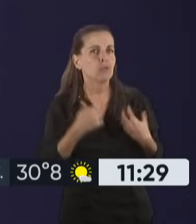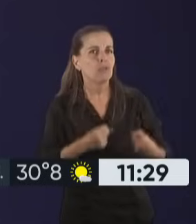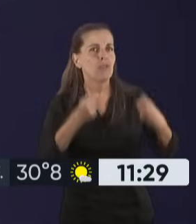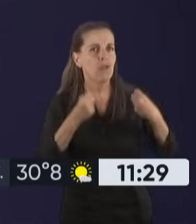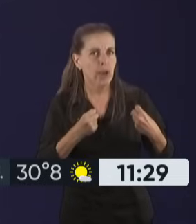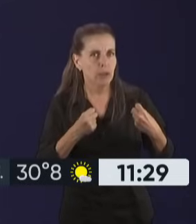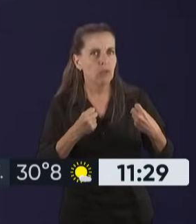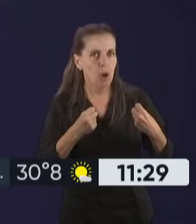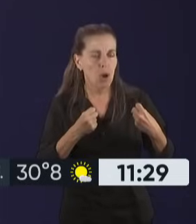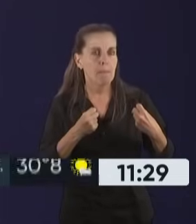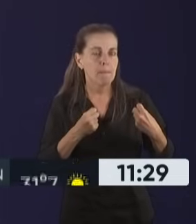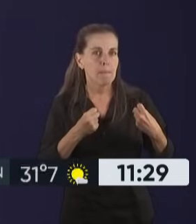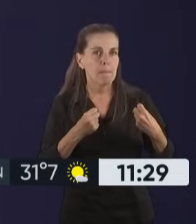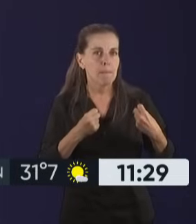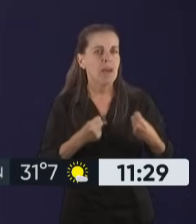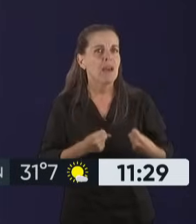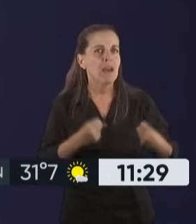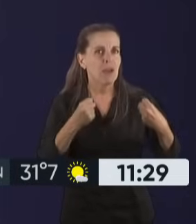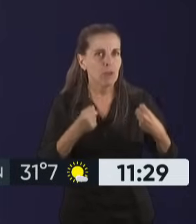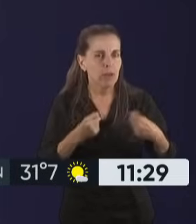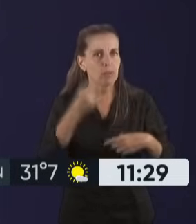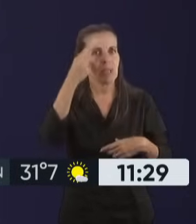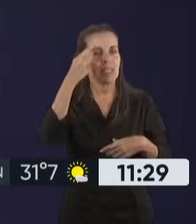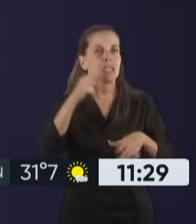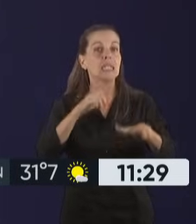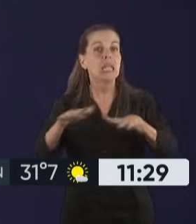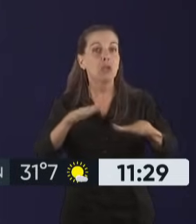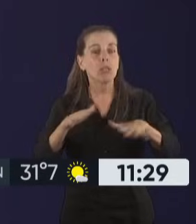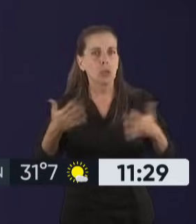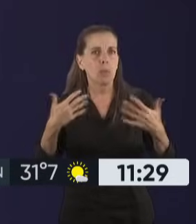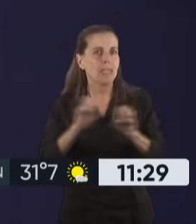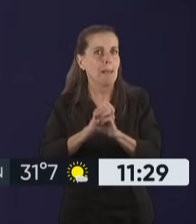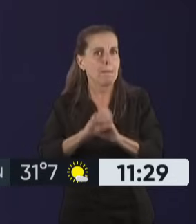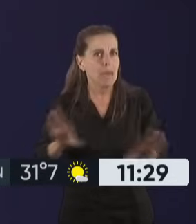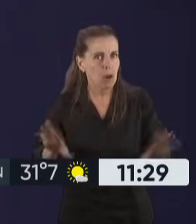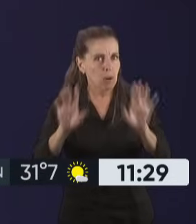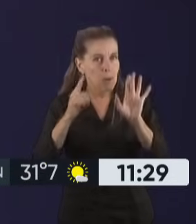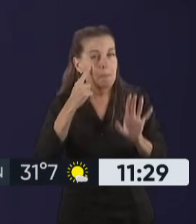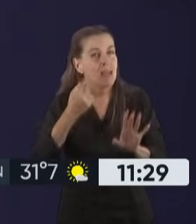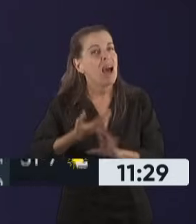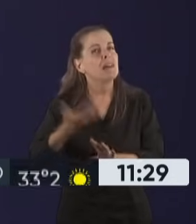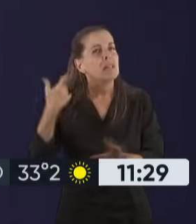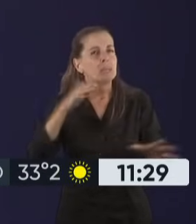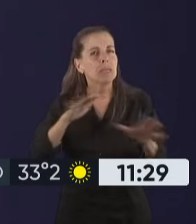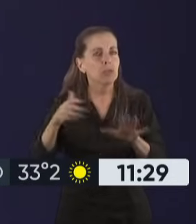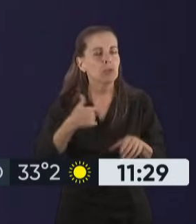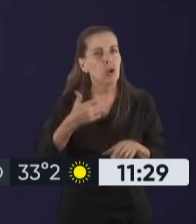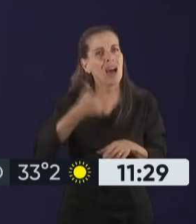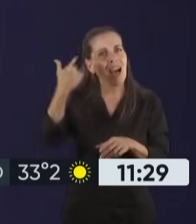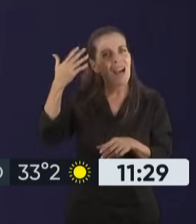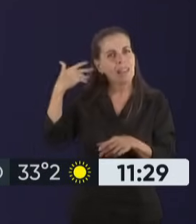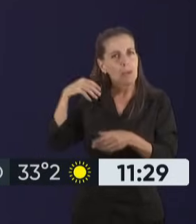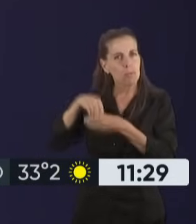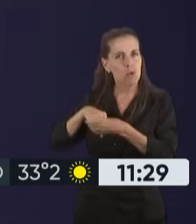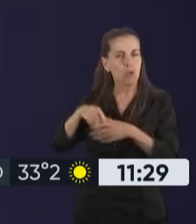en virtud de evitar cuestiones mucho peores que estaban... Mirá, yo antes estaba en los medios, ¿no?